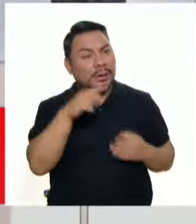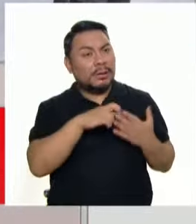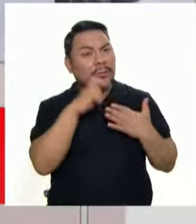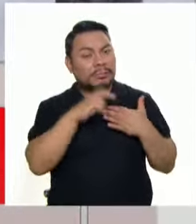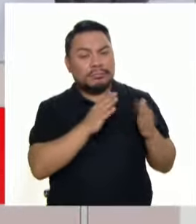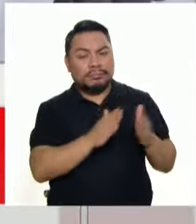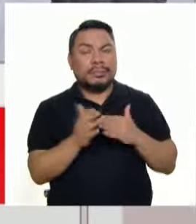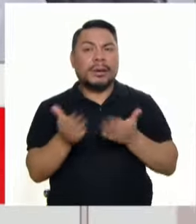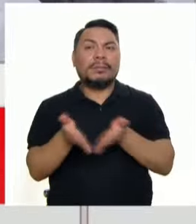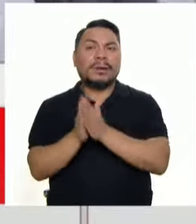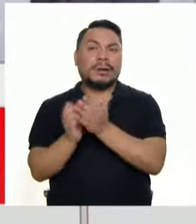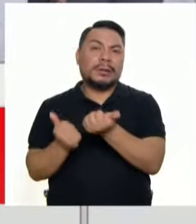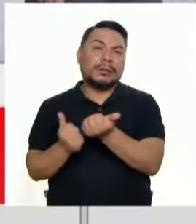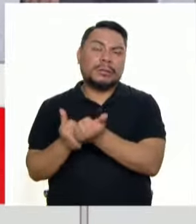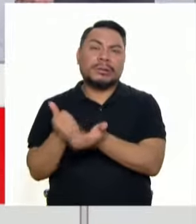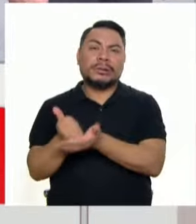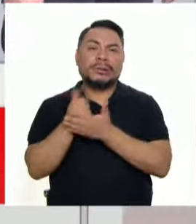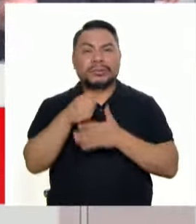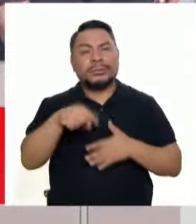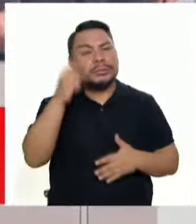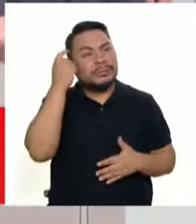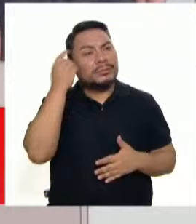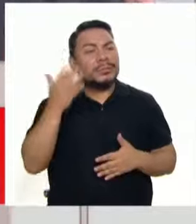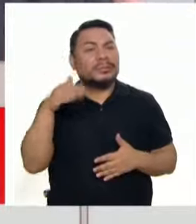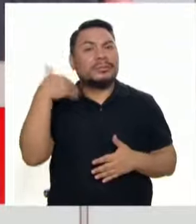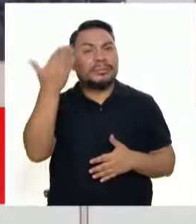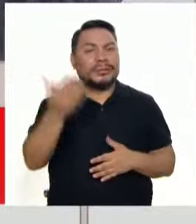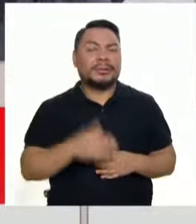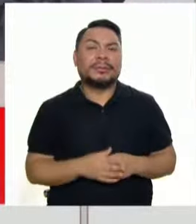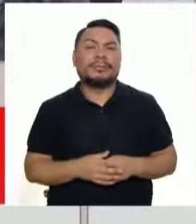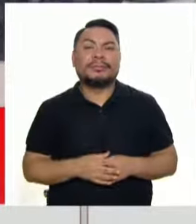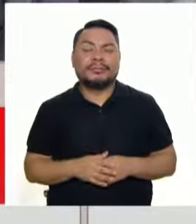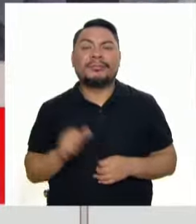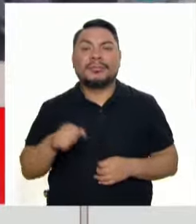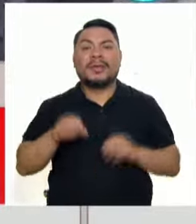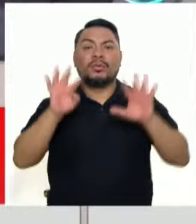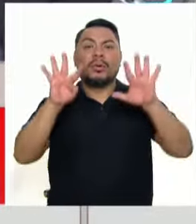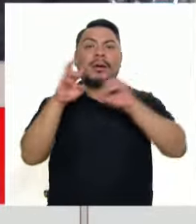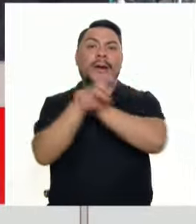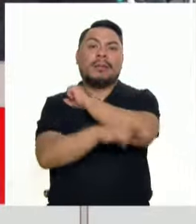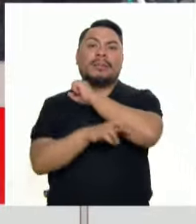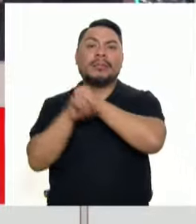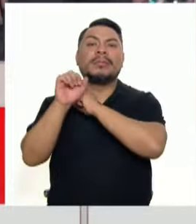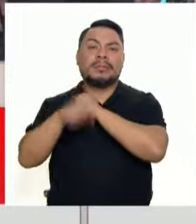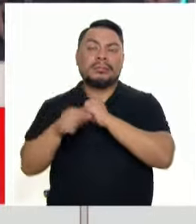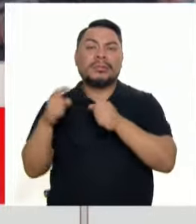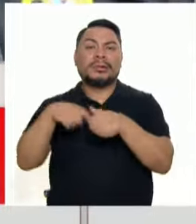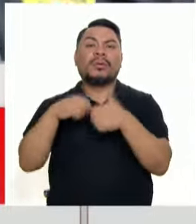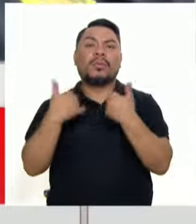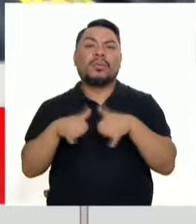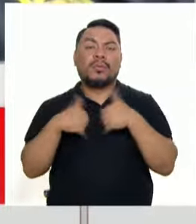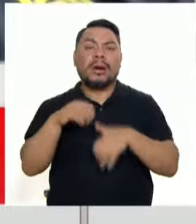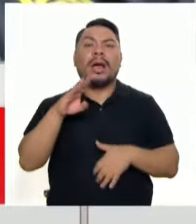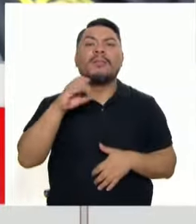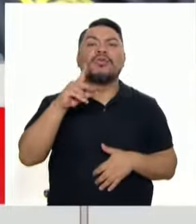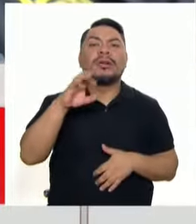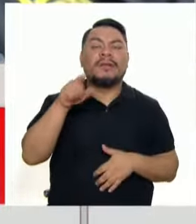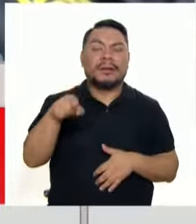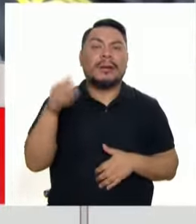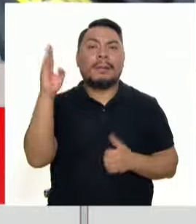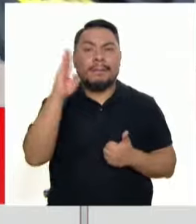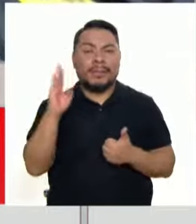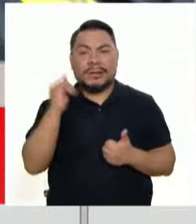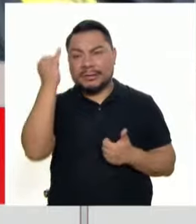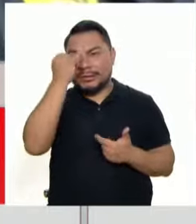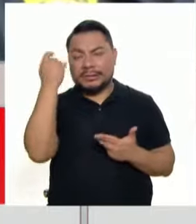ayuda? ¿Qué es lo que se está, digamos, pensando para más adelante? Sí, son 9 países los que ya han confirmado los bolivarianos. También va a estar Brasil,